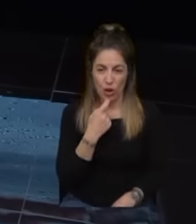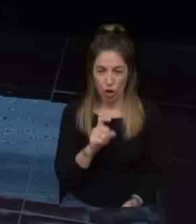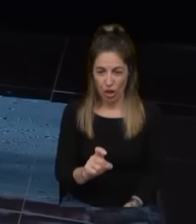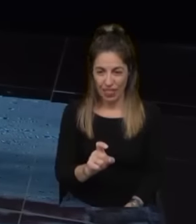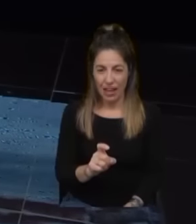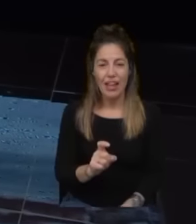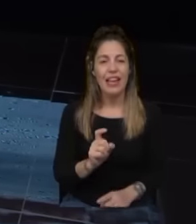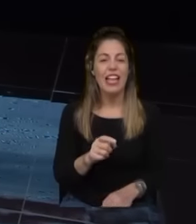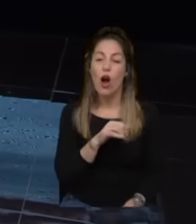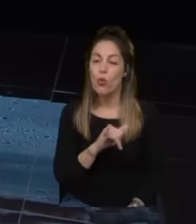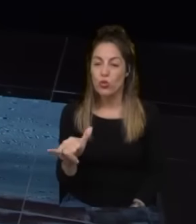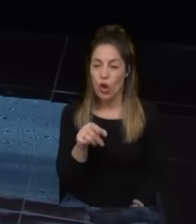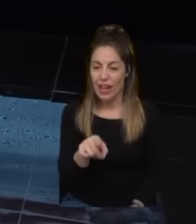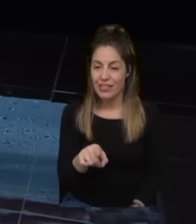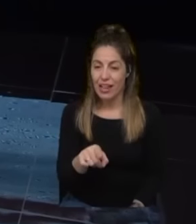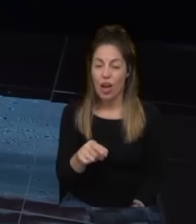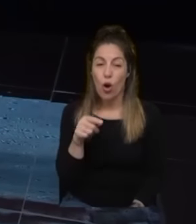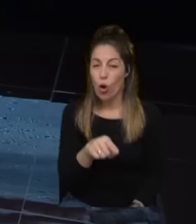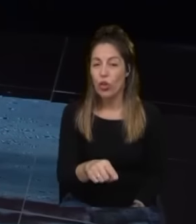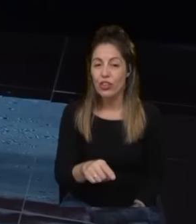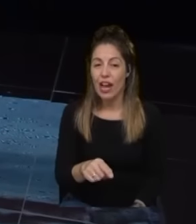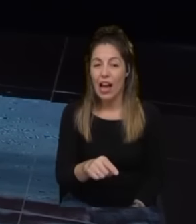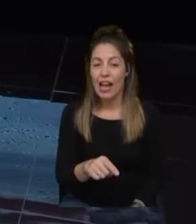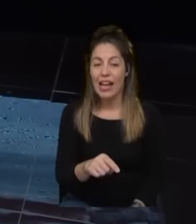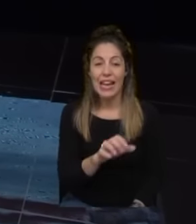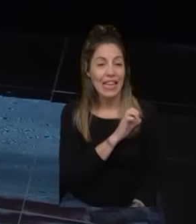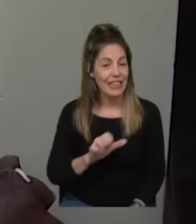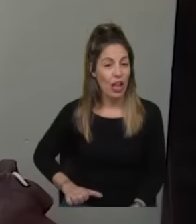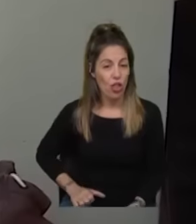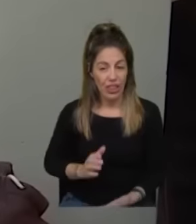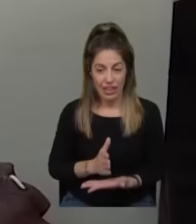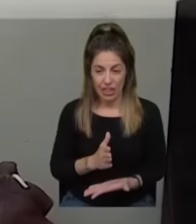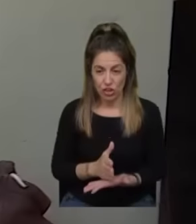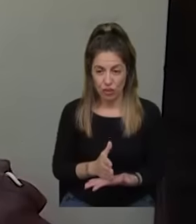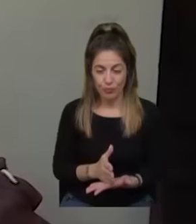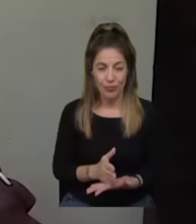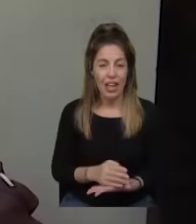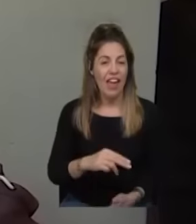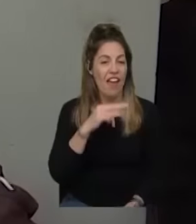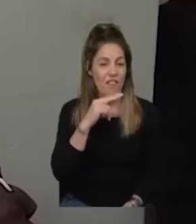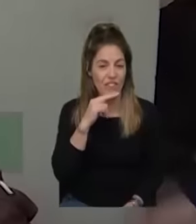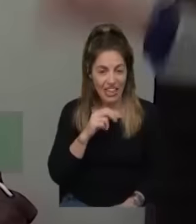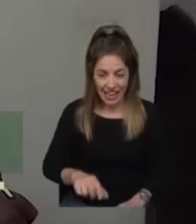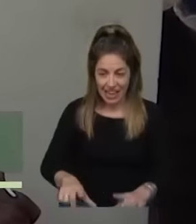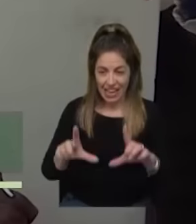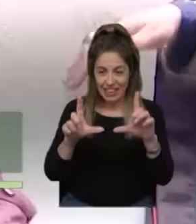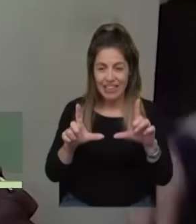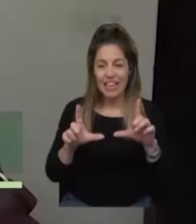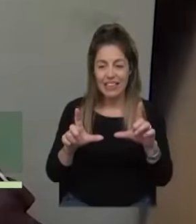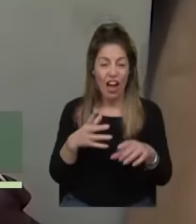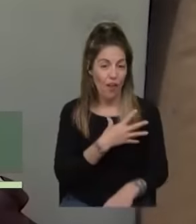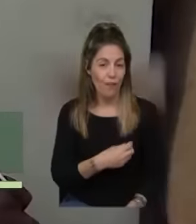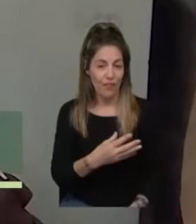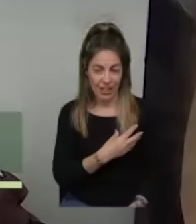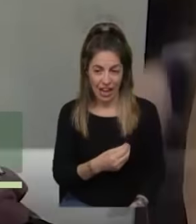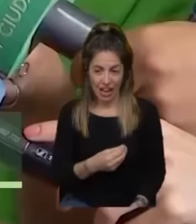incluso la acusó de atentar contra el Estado de Derecho. El viernes la candidata a convencional blanca en el